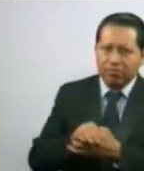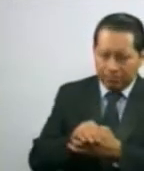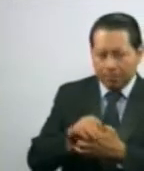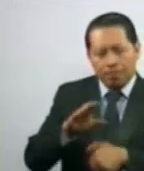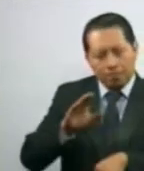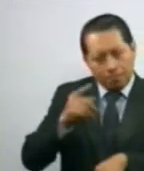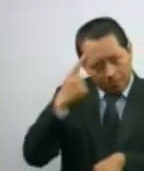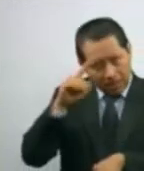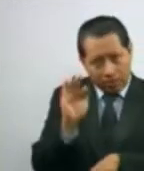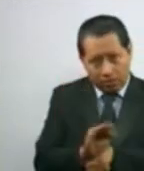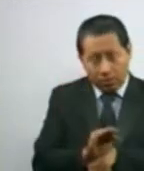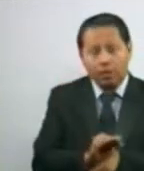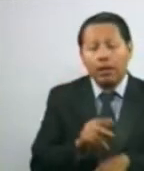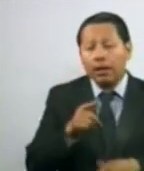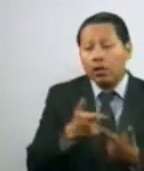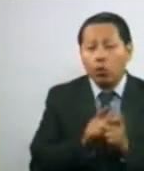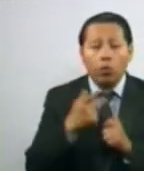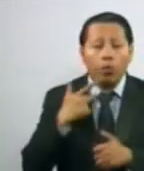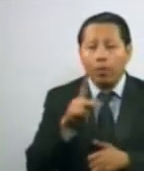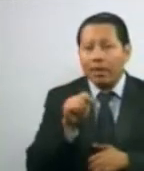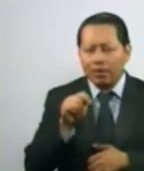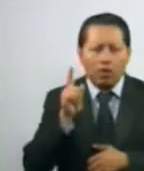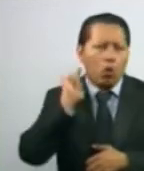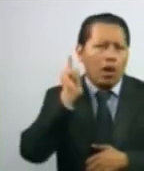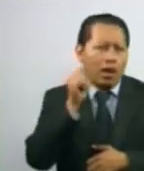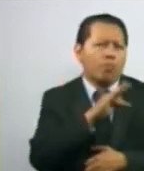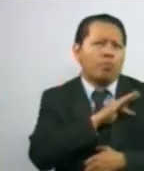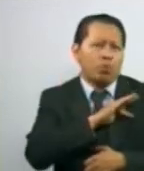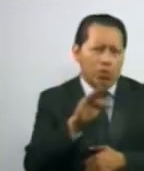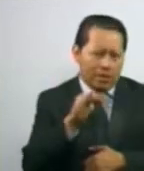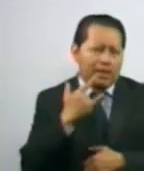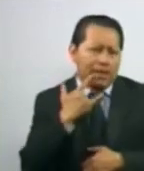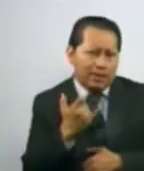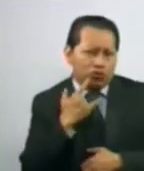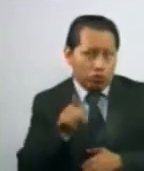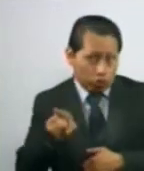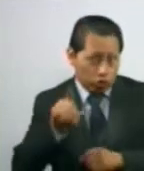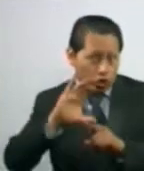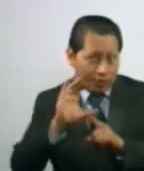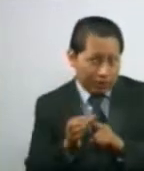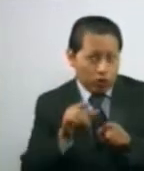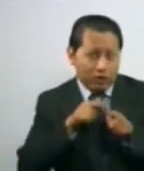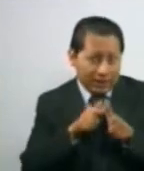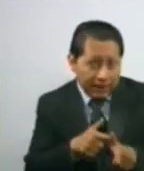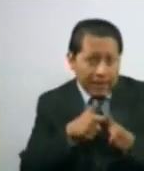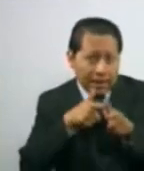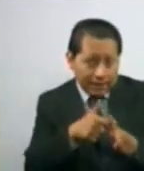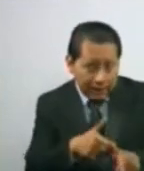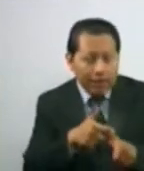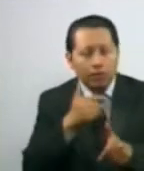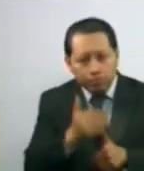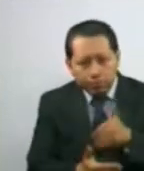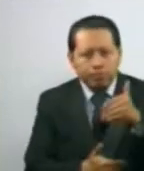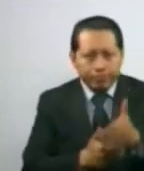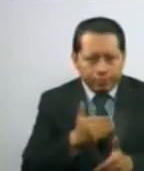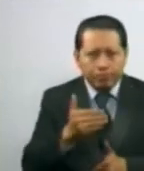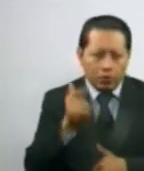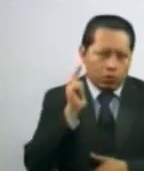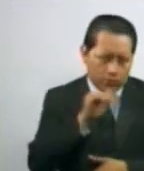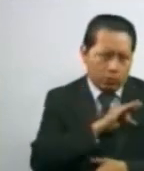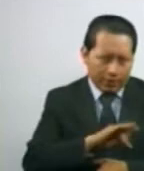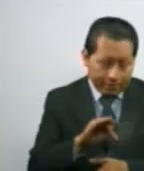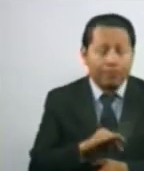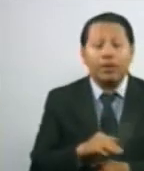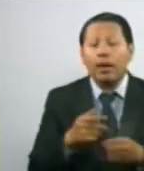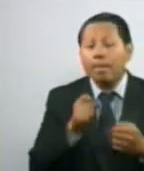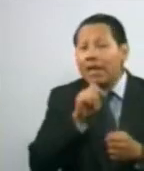se recuperará con el tiempo, el esfuerzo y los resultados que la Comisión continúe reportando. Asimismo, en el Grupo Parlamentario